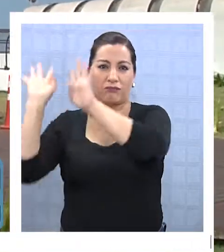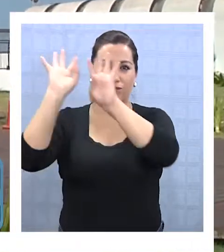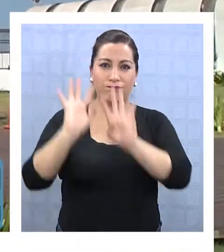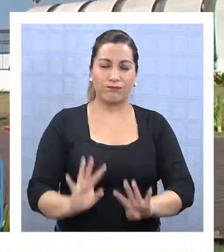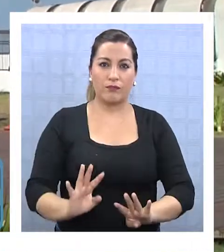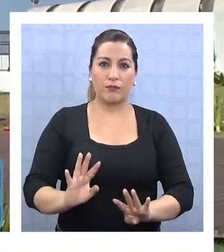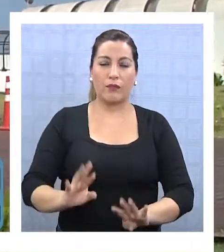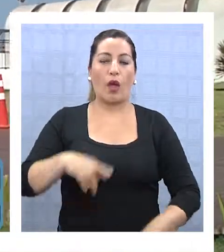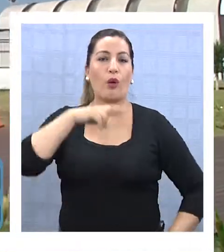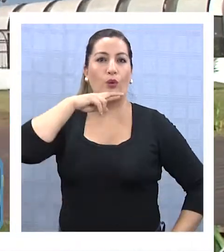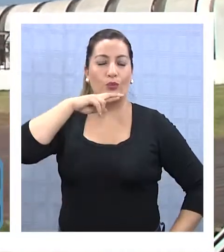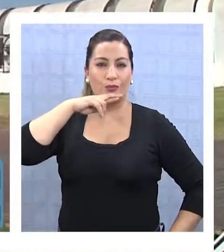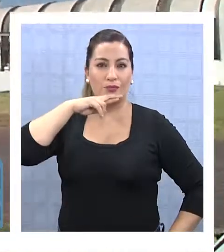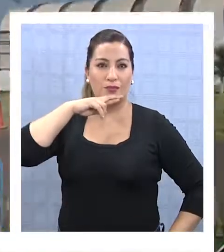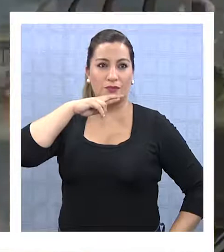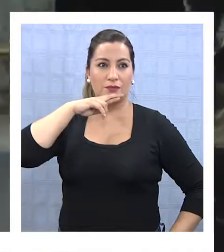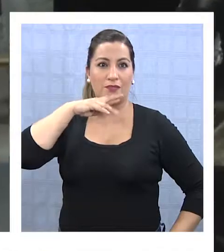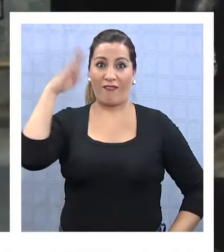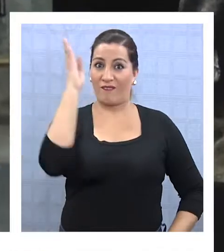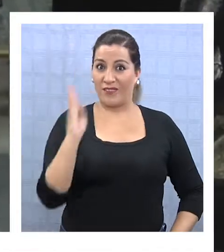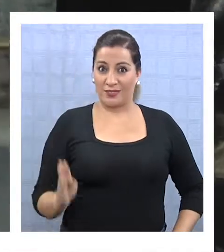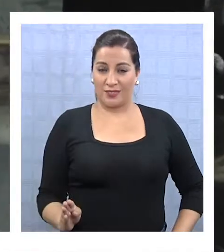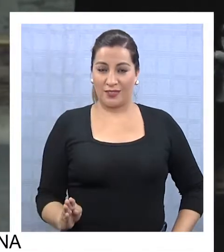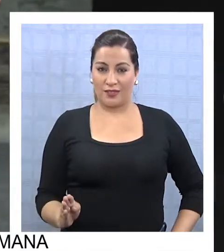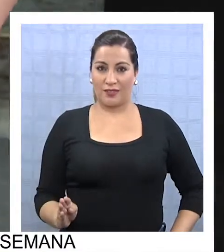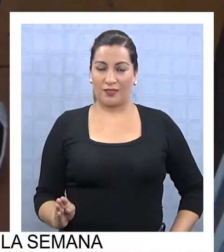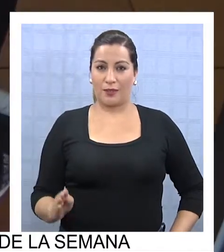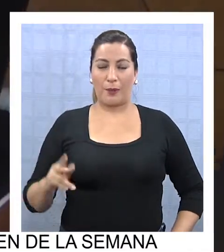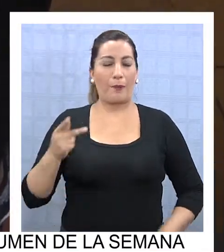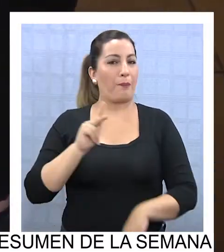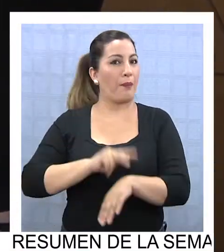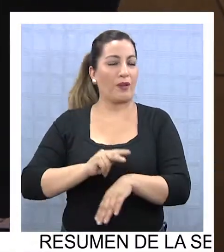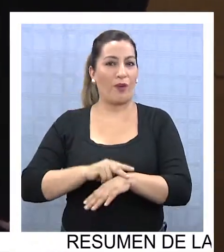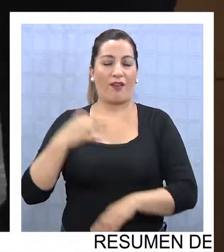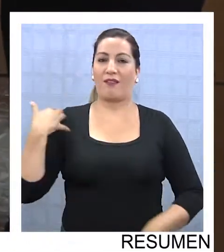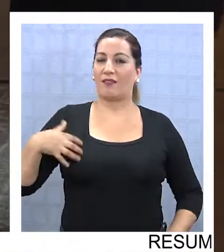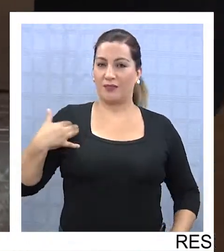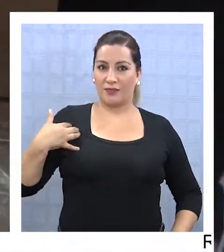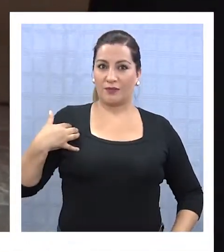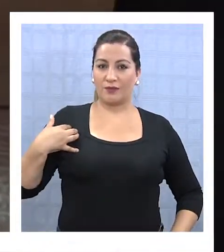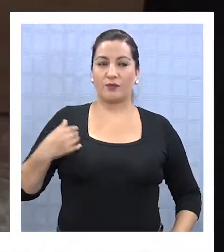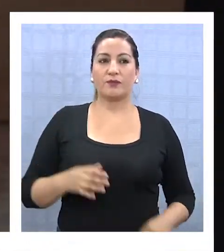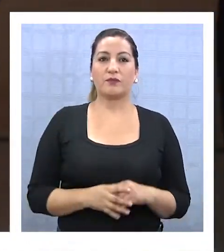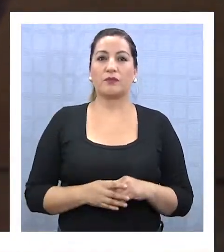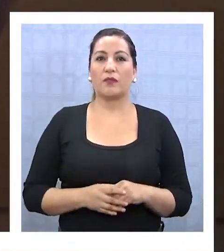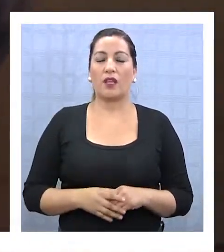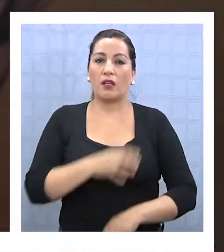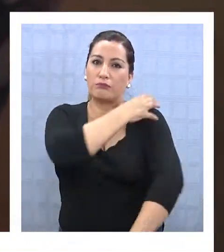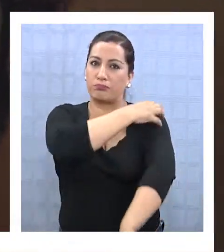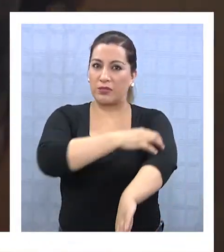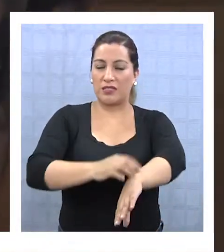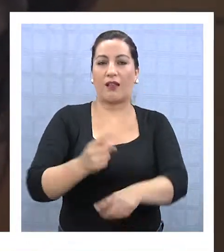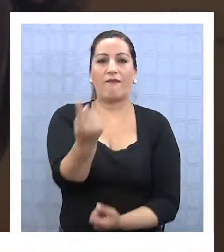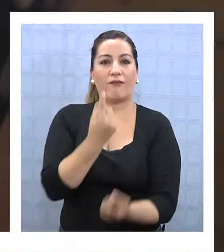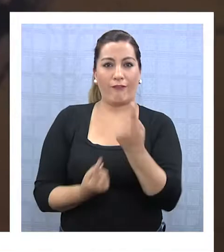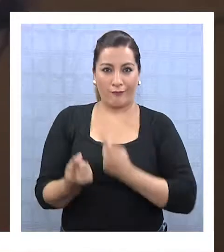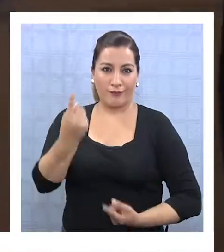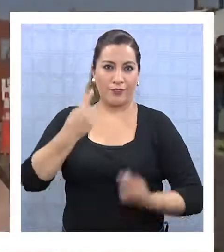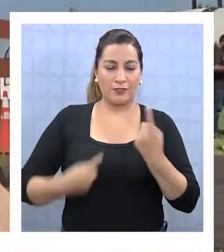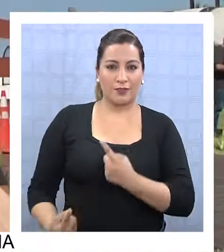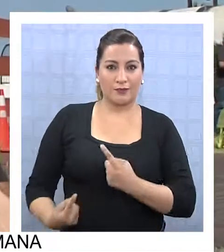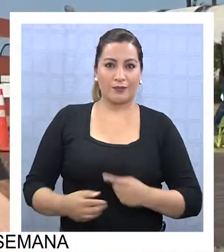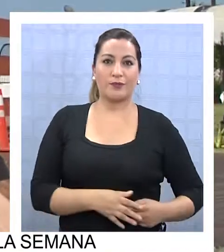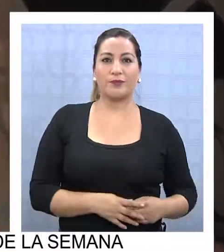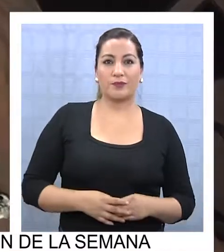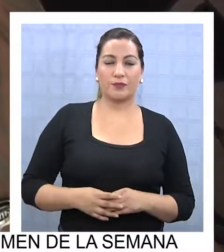gente desde Rusia, desde Brasil, Paraguay, Argentina y de todo el país de Chile, digamos, de